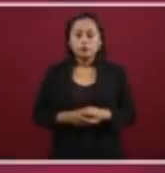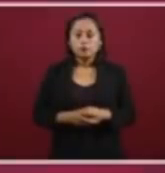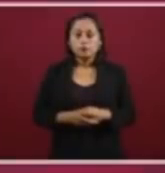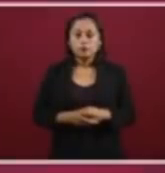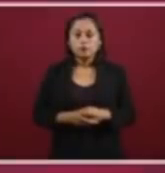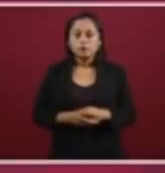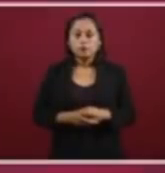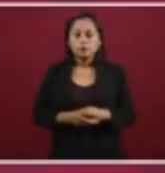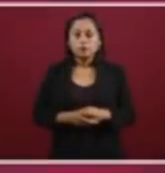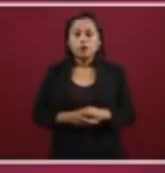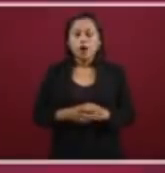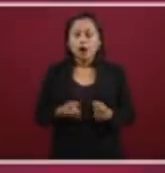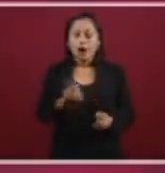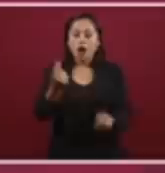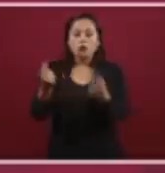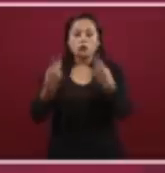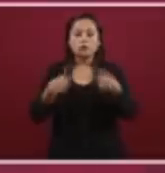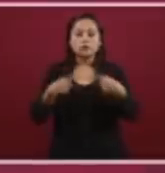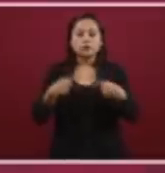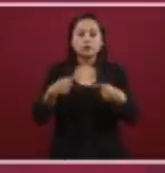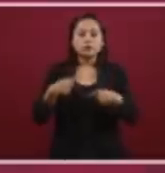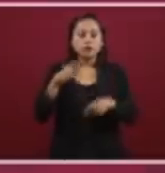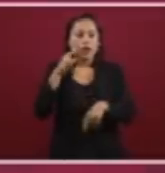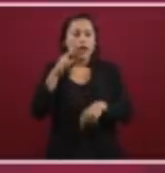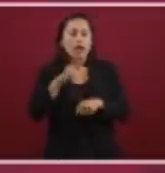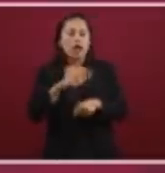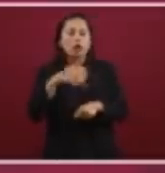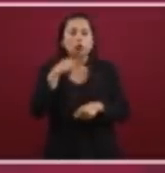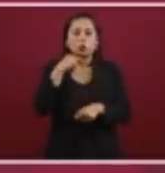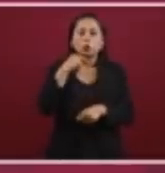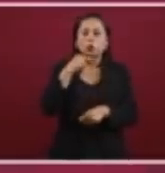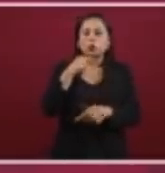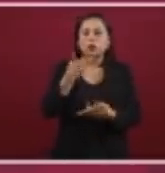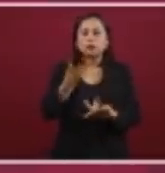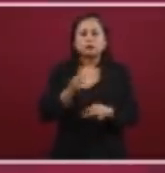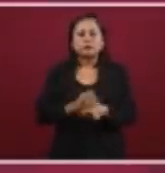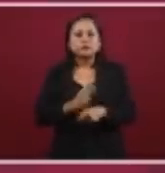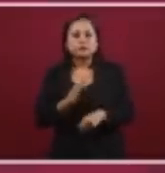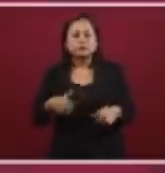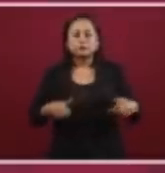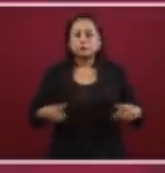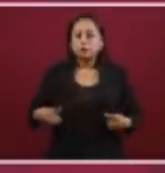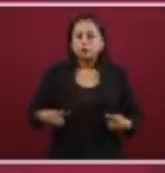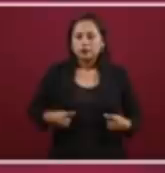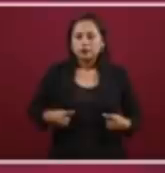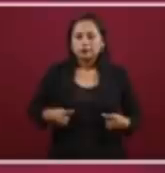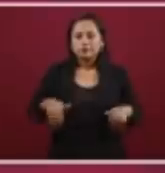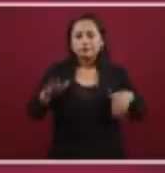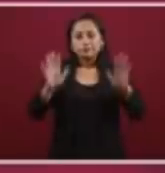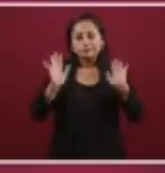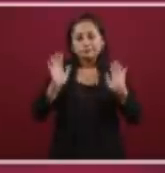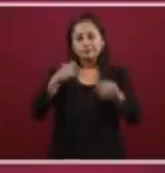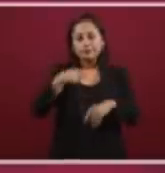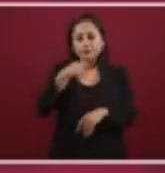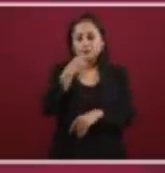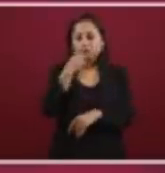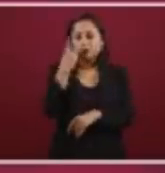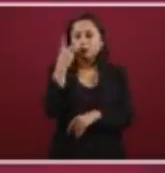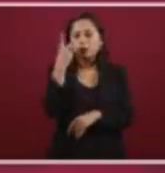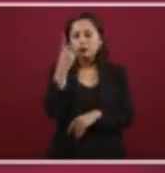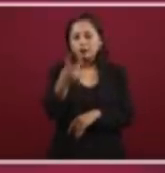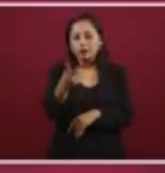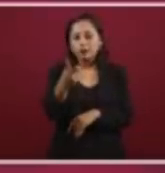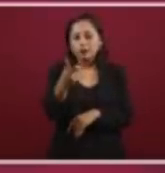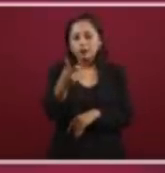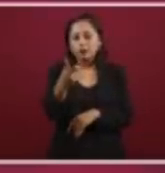preocupados o inconformes con esta situación pues les digo que ese